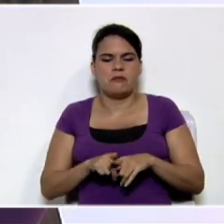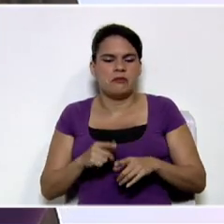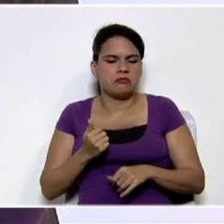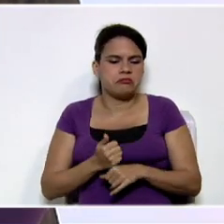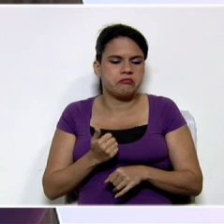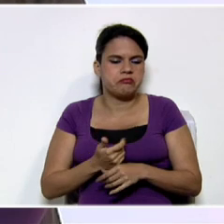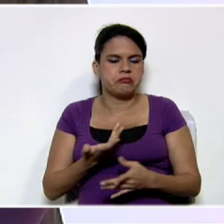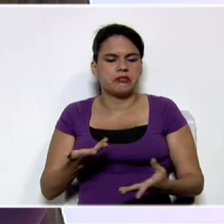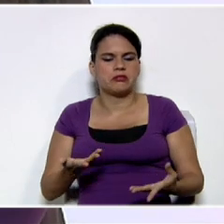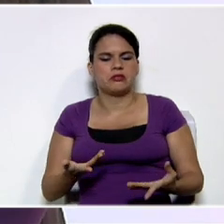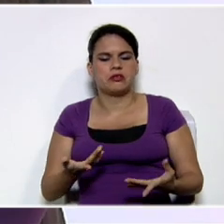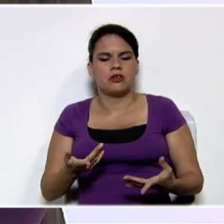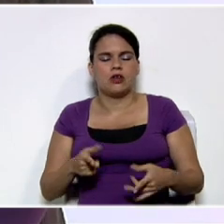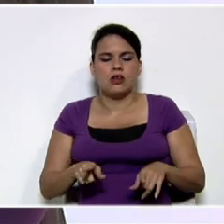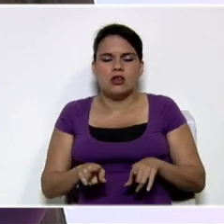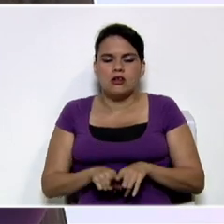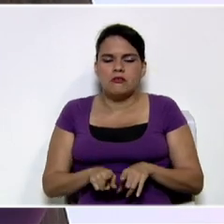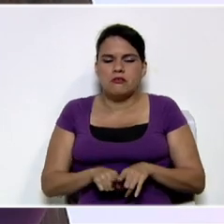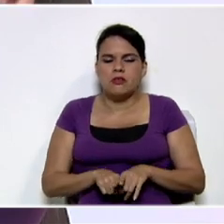población joven.